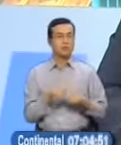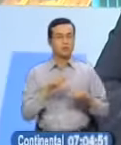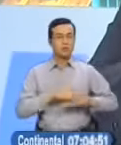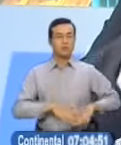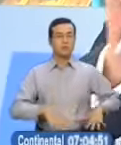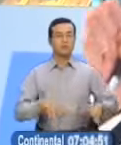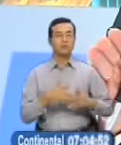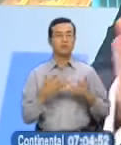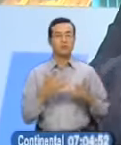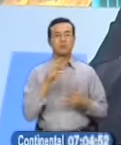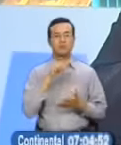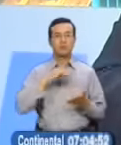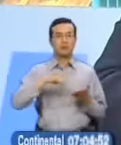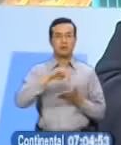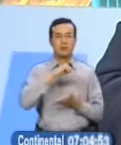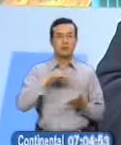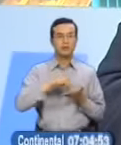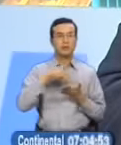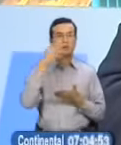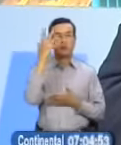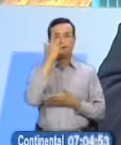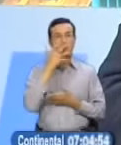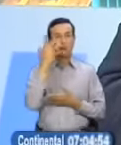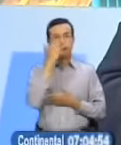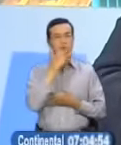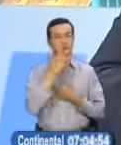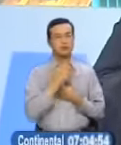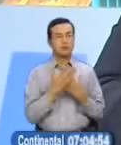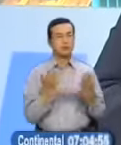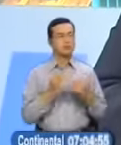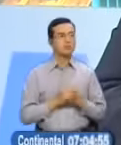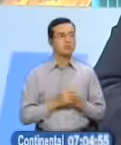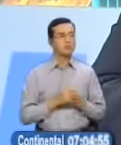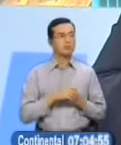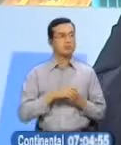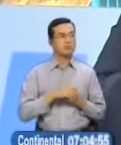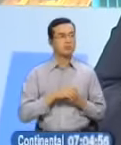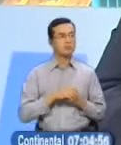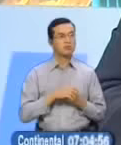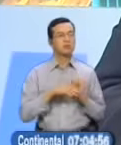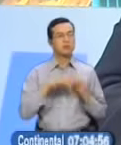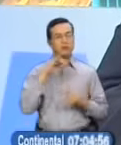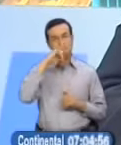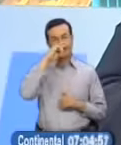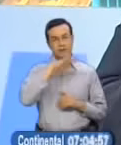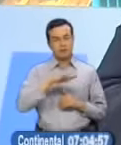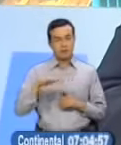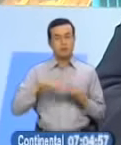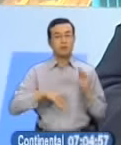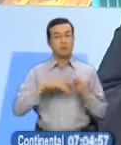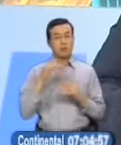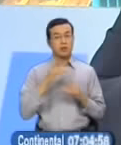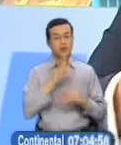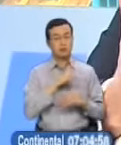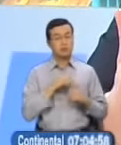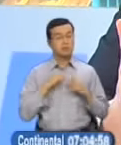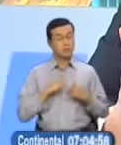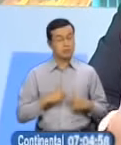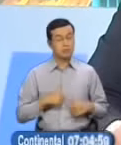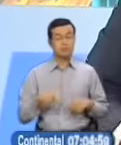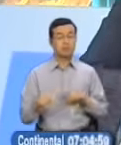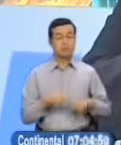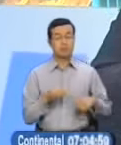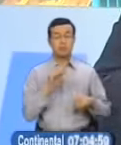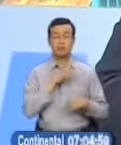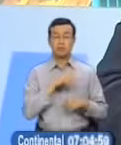zonas afectadas, tanto en Manabí y Esmeraldas, los niños, sobre todo, son los que más sufren en este tipo de